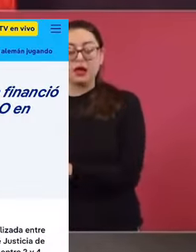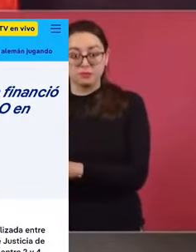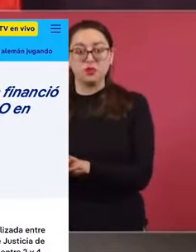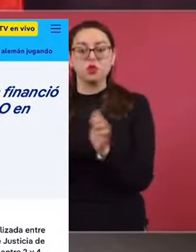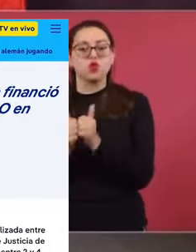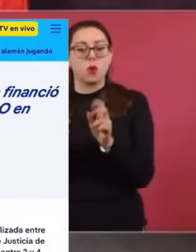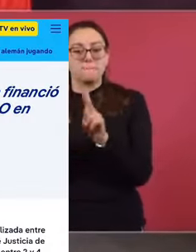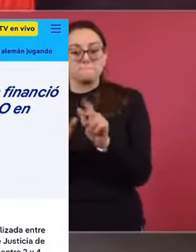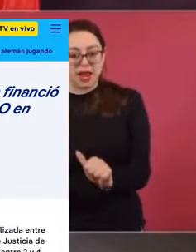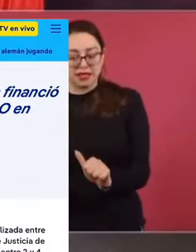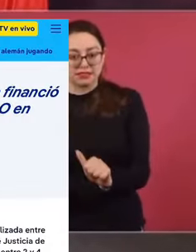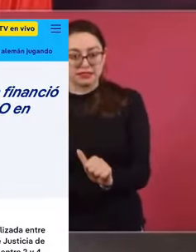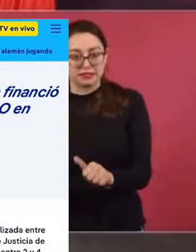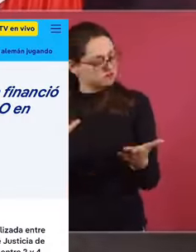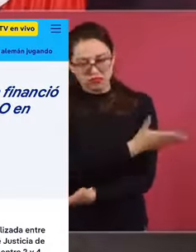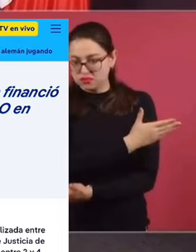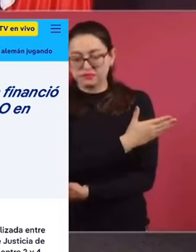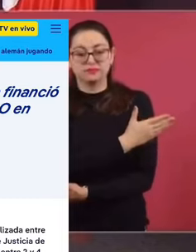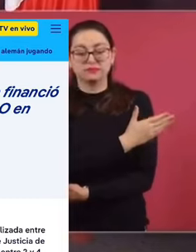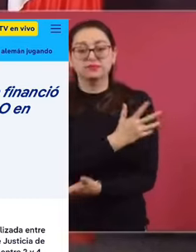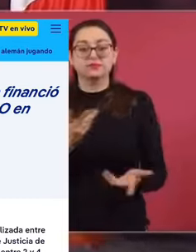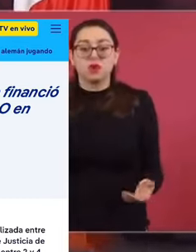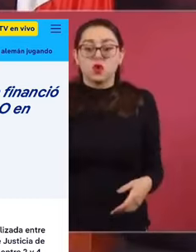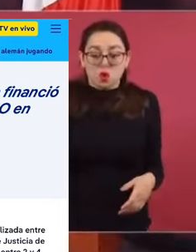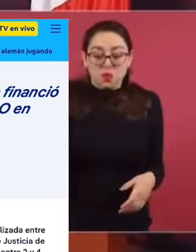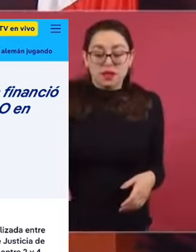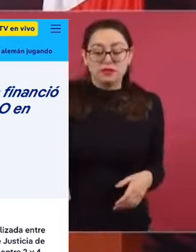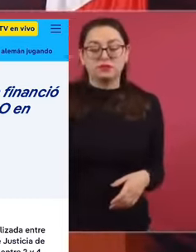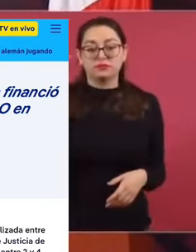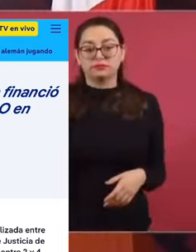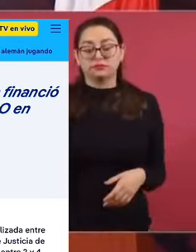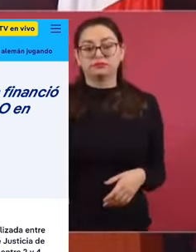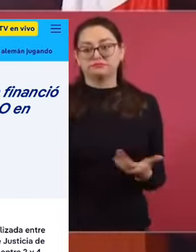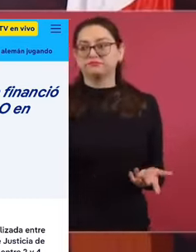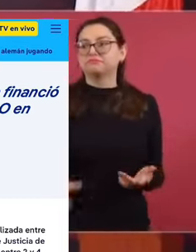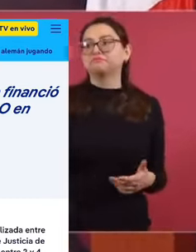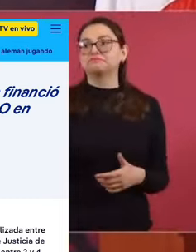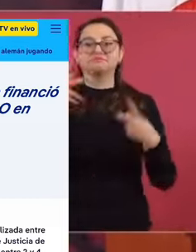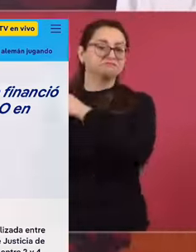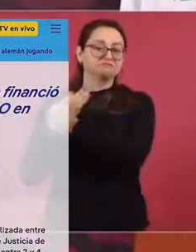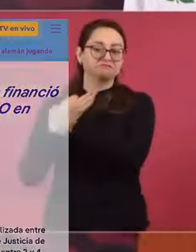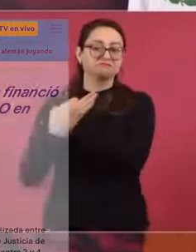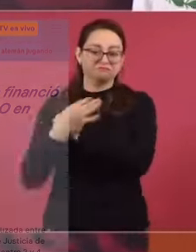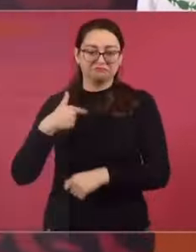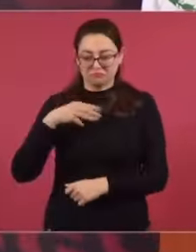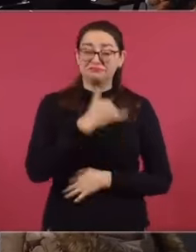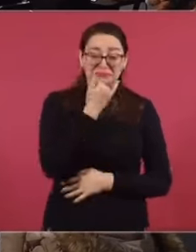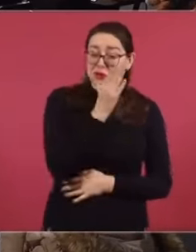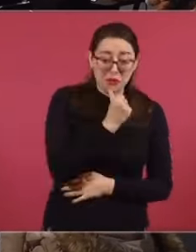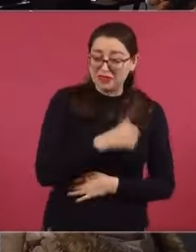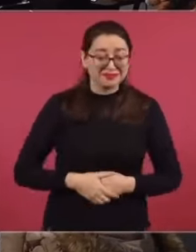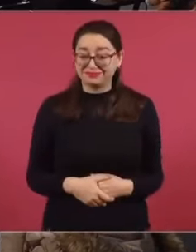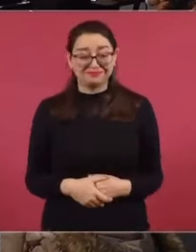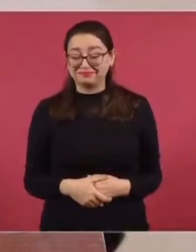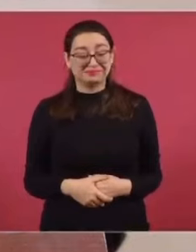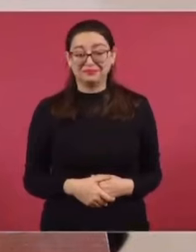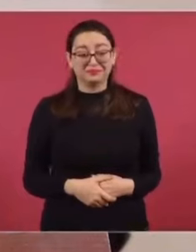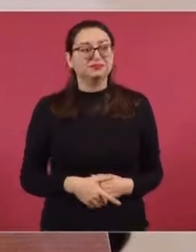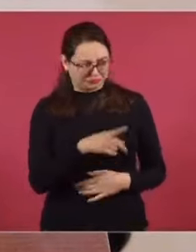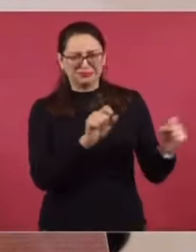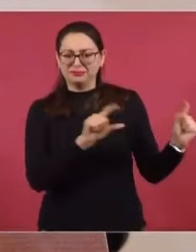es arrancar de raíz la corrupción. Y el gobierno tiene por eso respaldo popular y tiene autoridad moral y tiene autoridad política. A ver, ¿por qué no pones